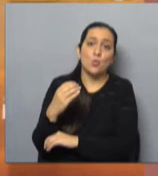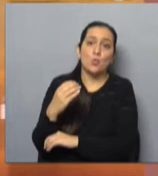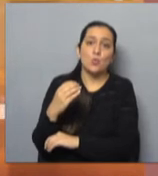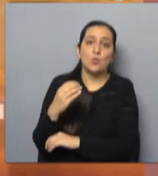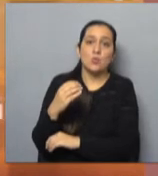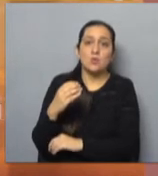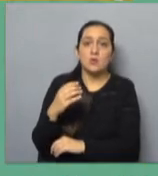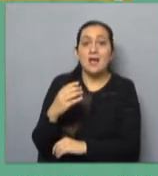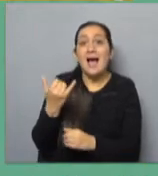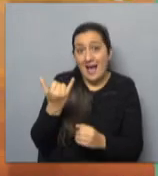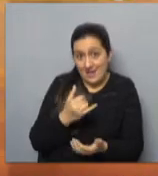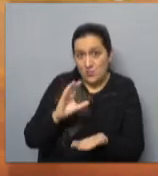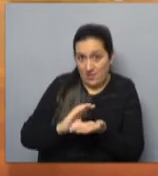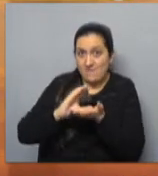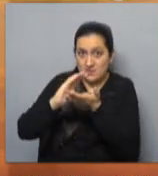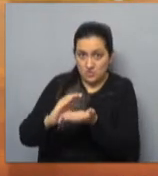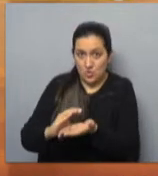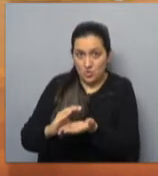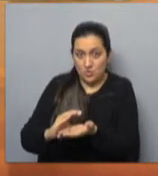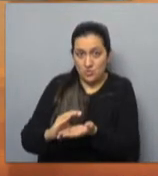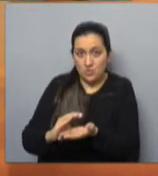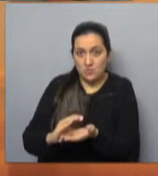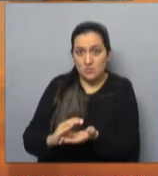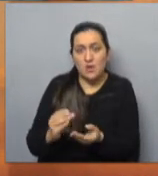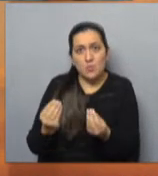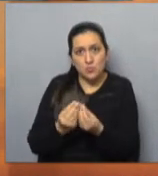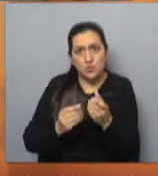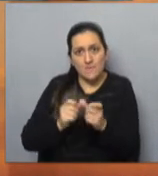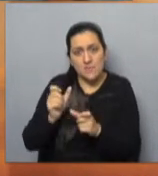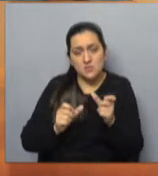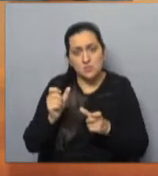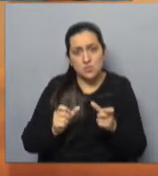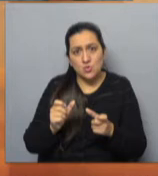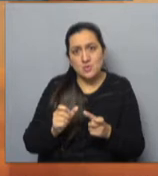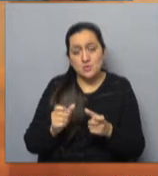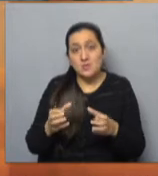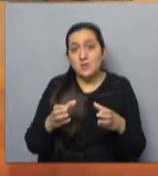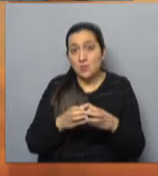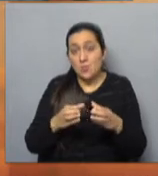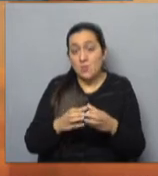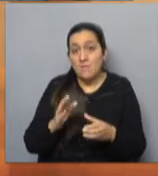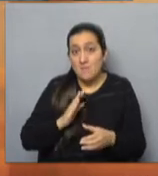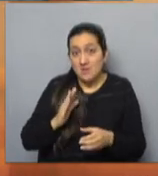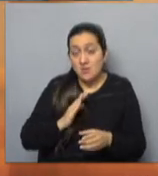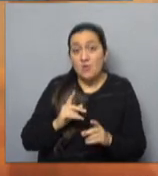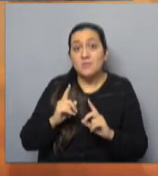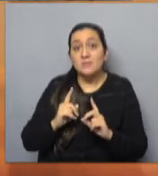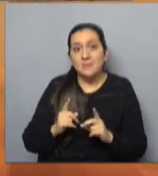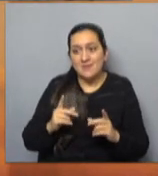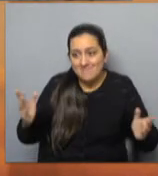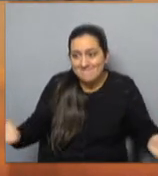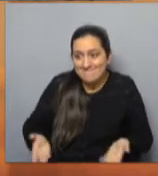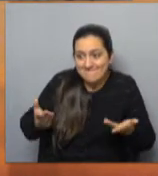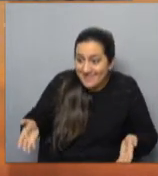es una inversión poner aún a tanta gente o sea tantas juristas femenino también tenés un pequeño empuje